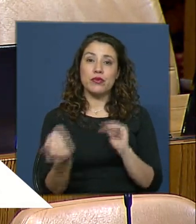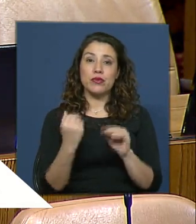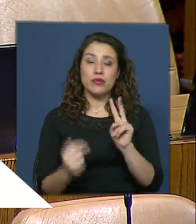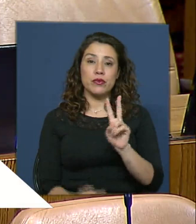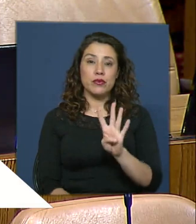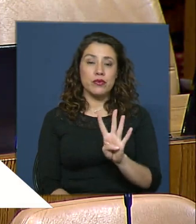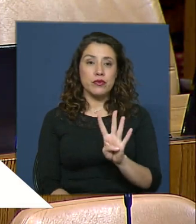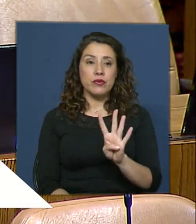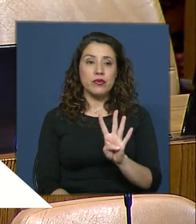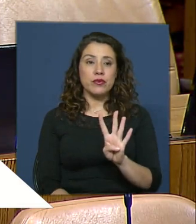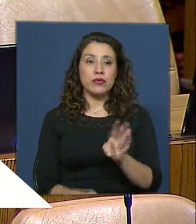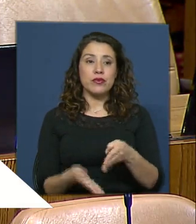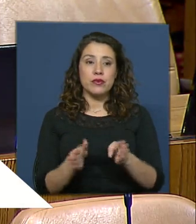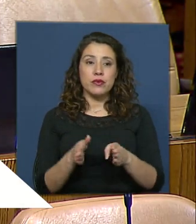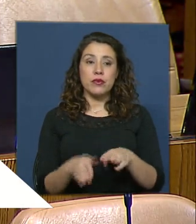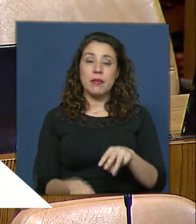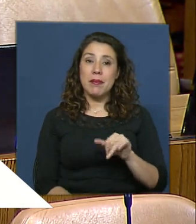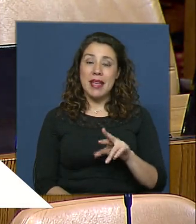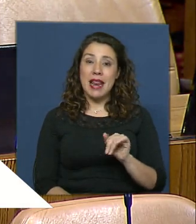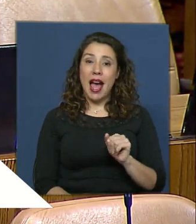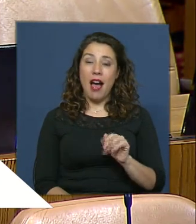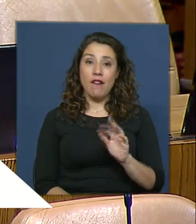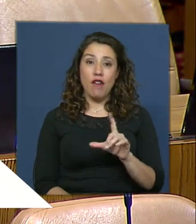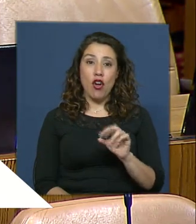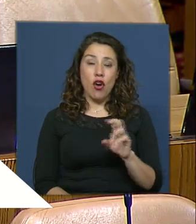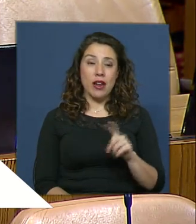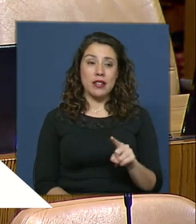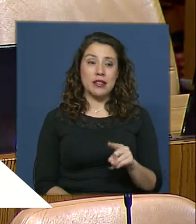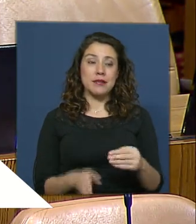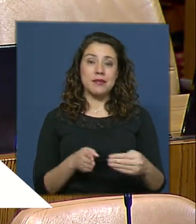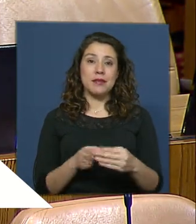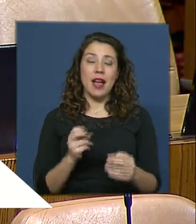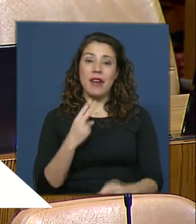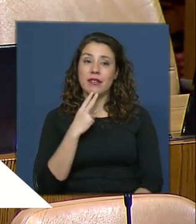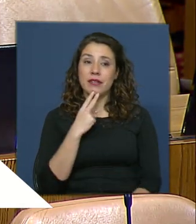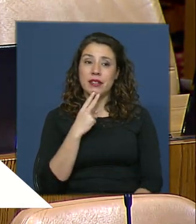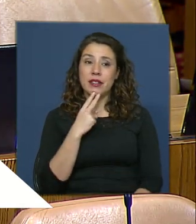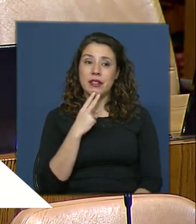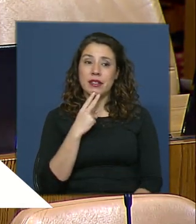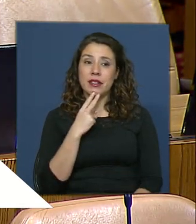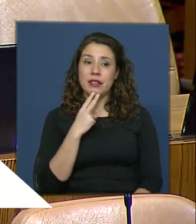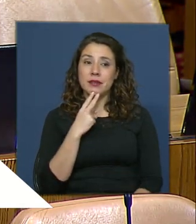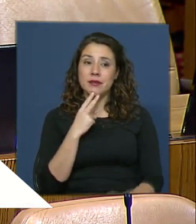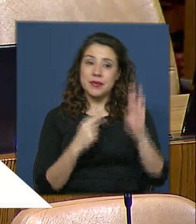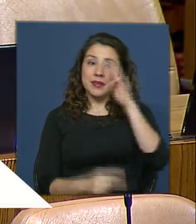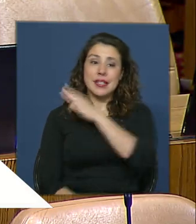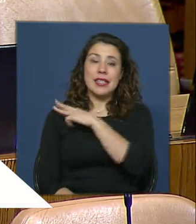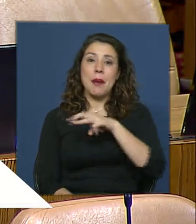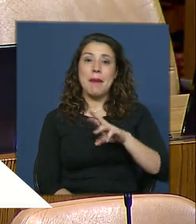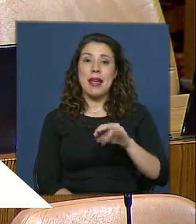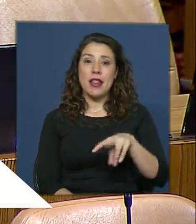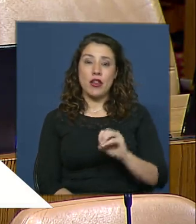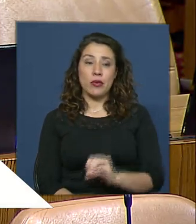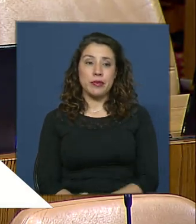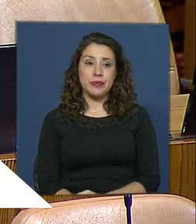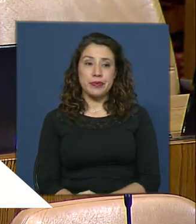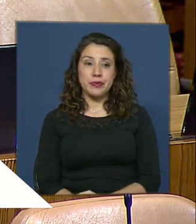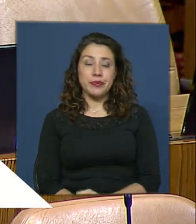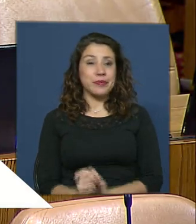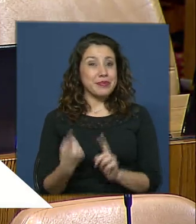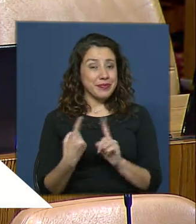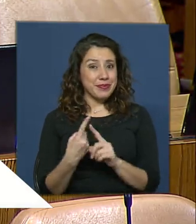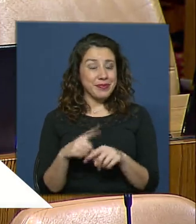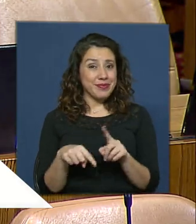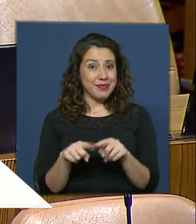24, específicamente en calle Miraflores, también con avenida Teniente Merino. El primero